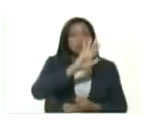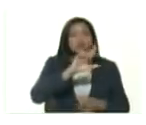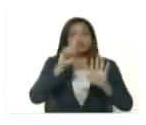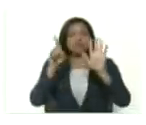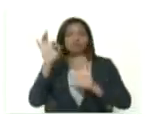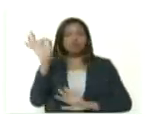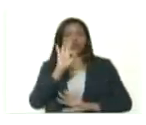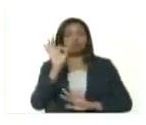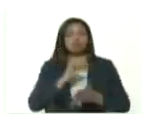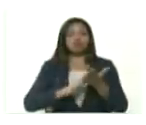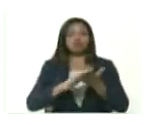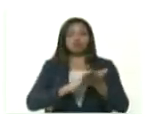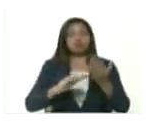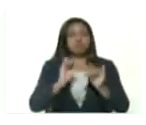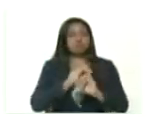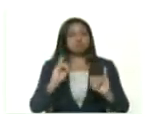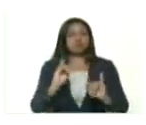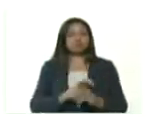56% recuperado.